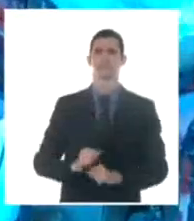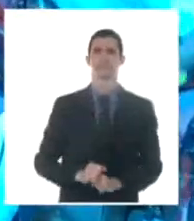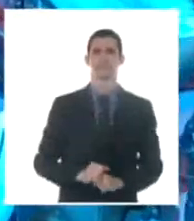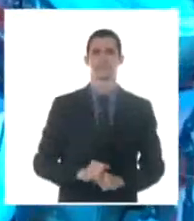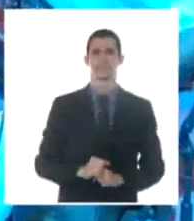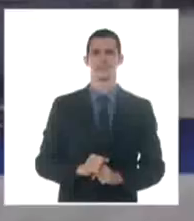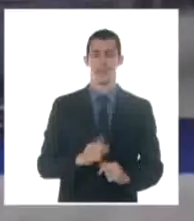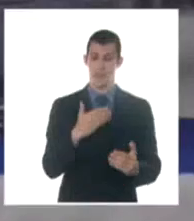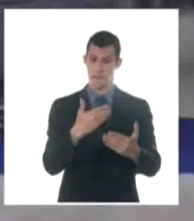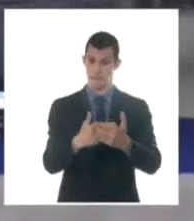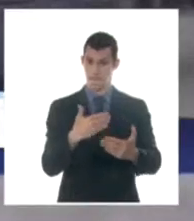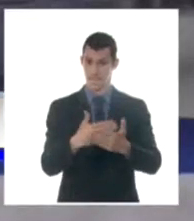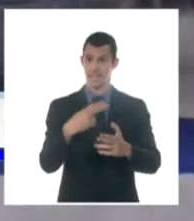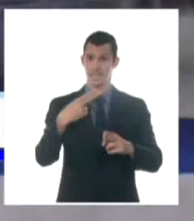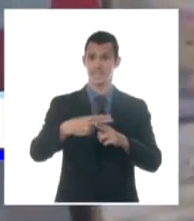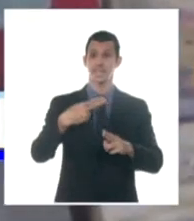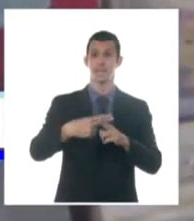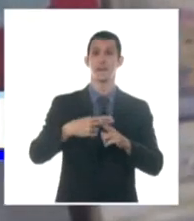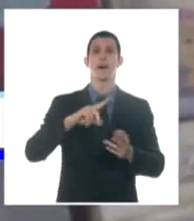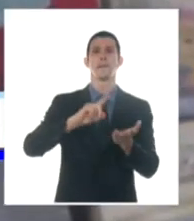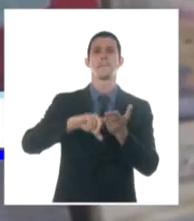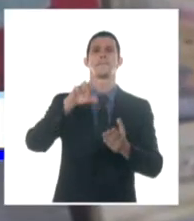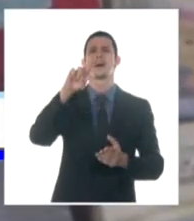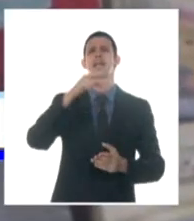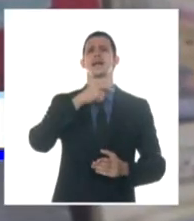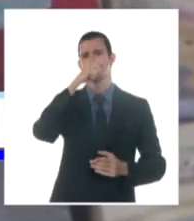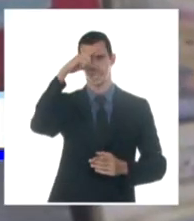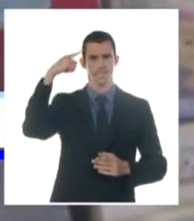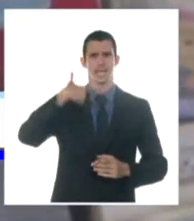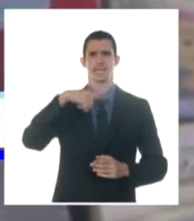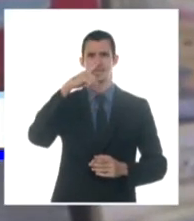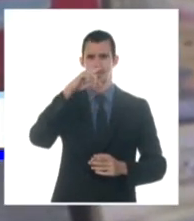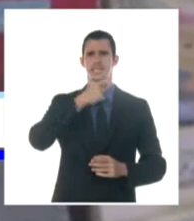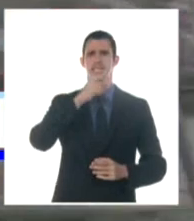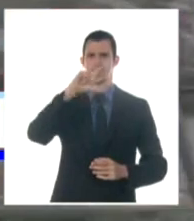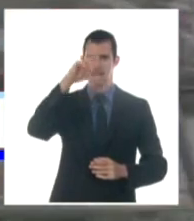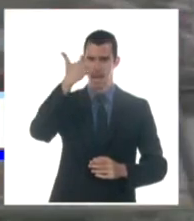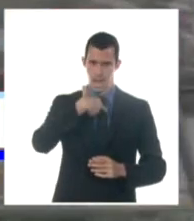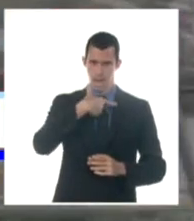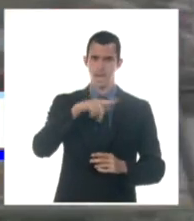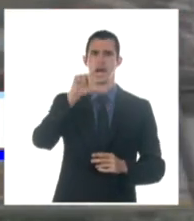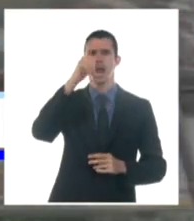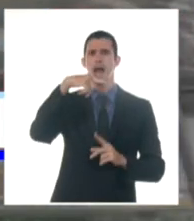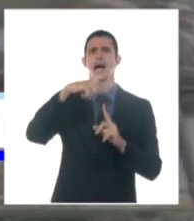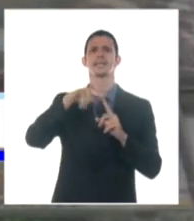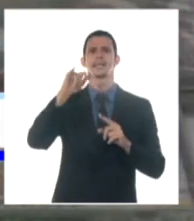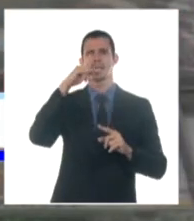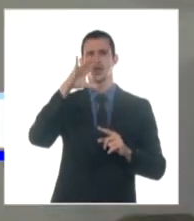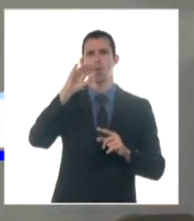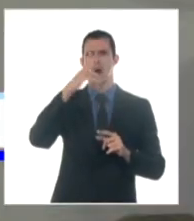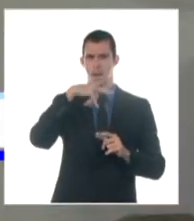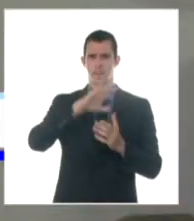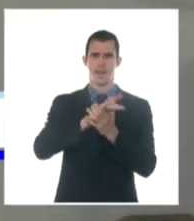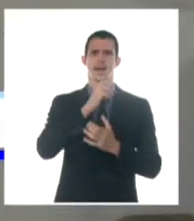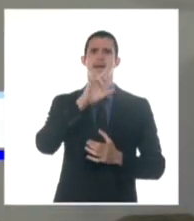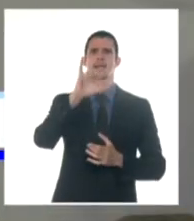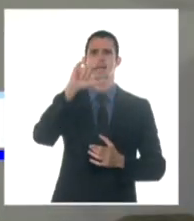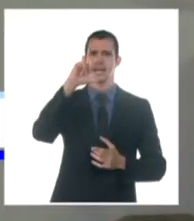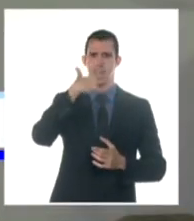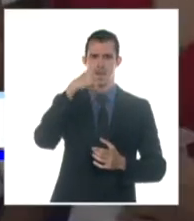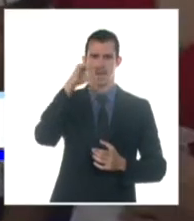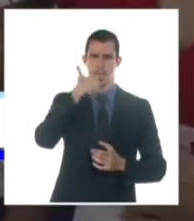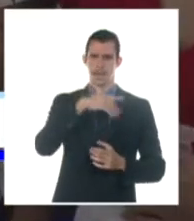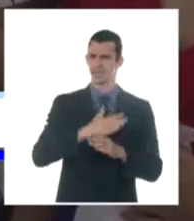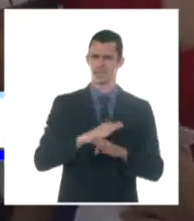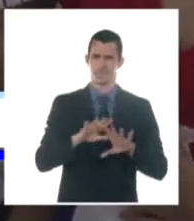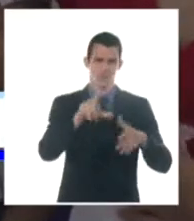Presentaciones musicales, obras de artistas de la plástica, la historia narrada en los libros y lo más auténtico de la cultura cubana van todos